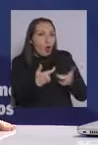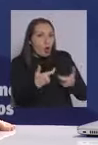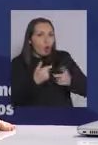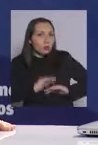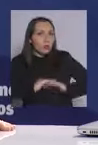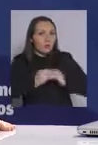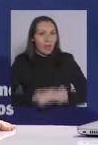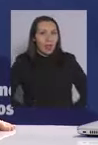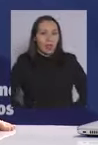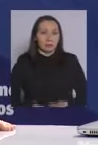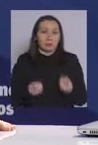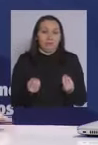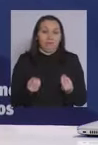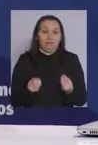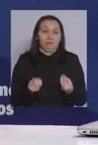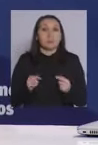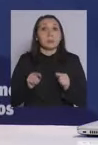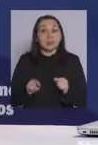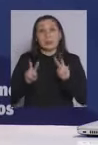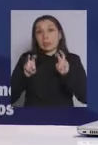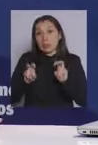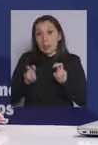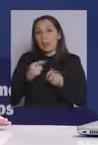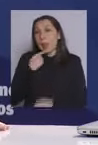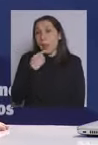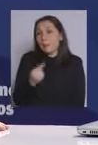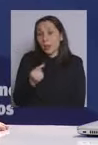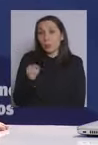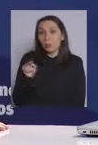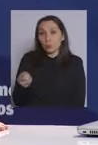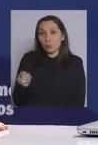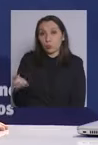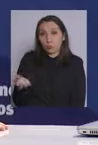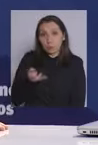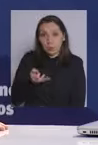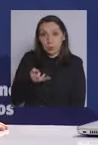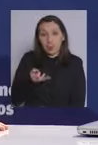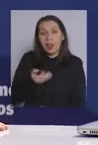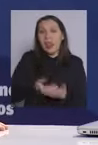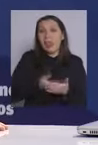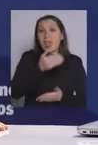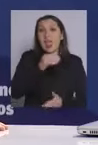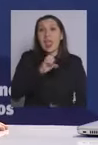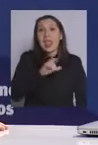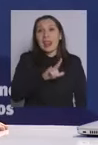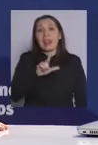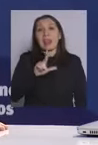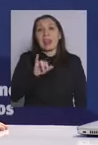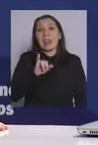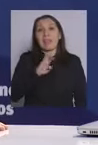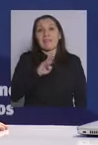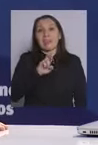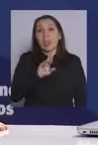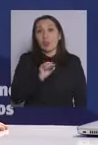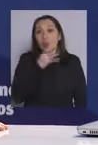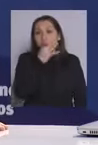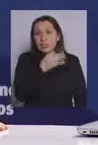que evidentemente, y está relacionado con la pregunta del diario El Líbero, que